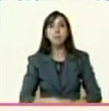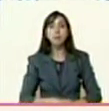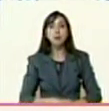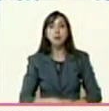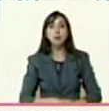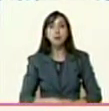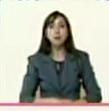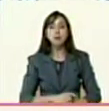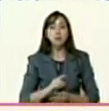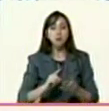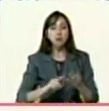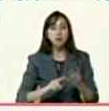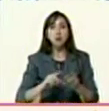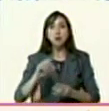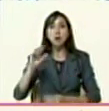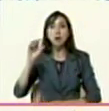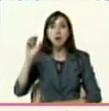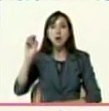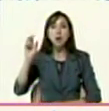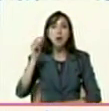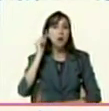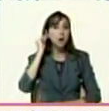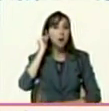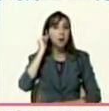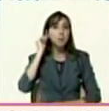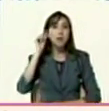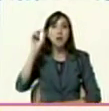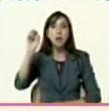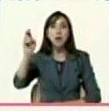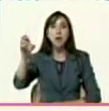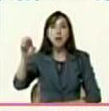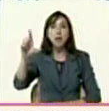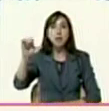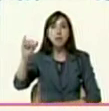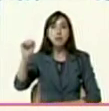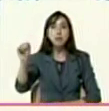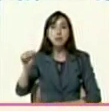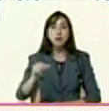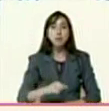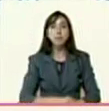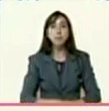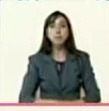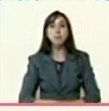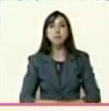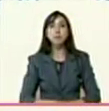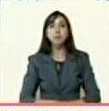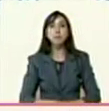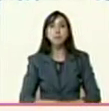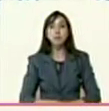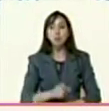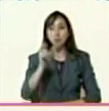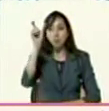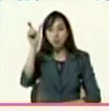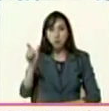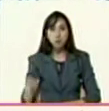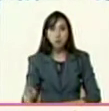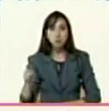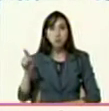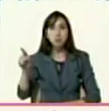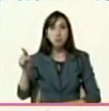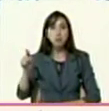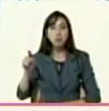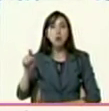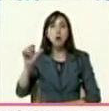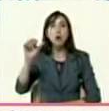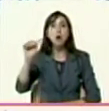Carmen Elisa Hernández Rodríguez de Castro, José Alberto de